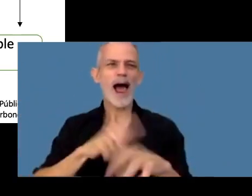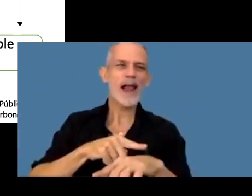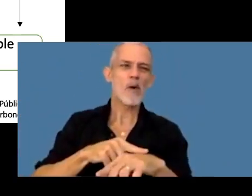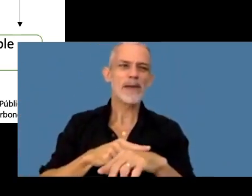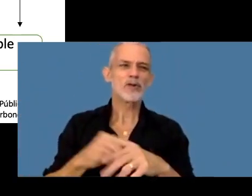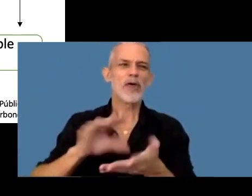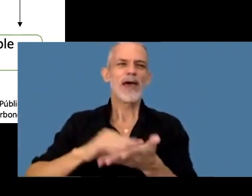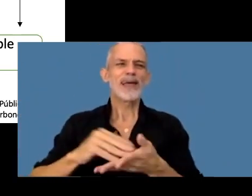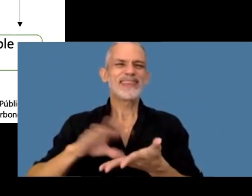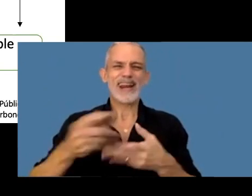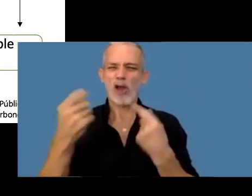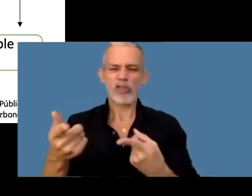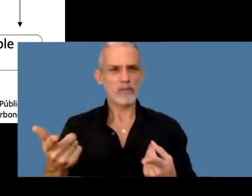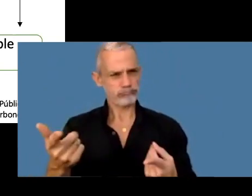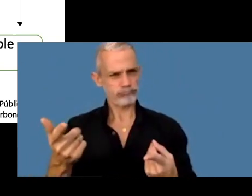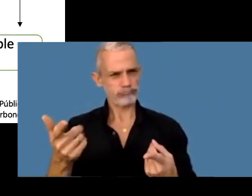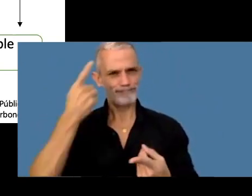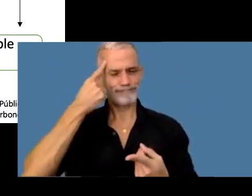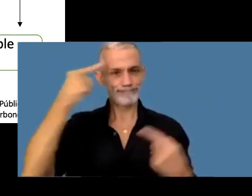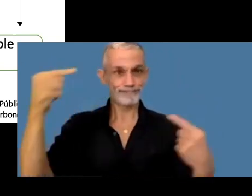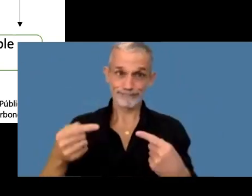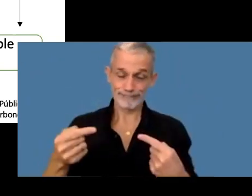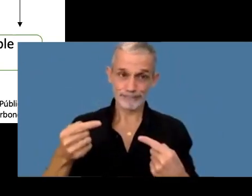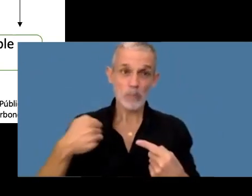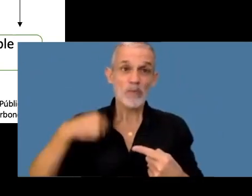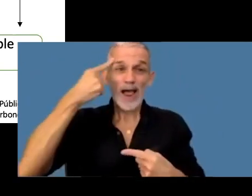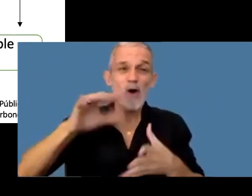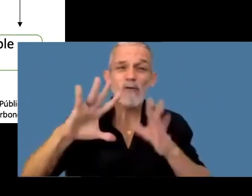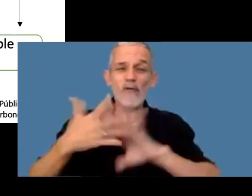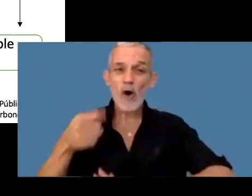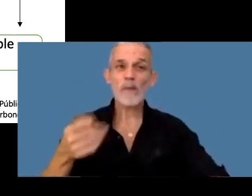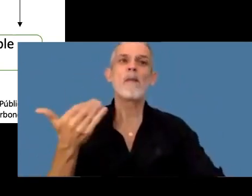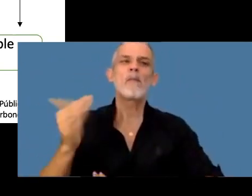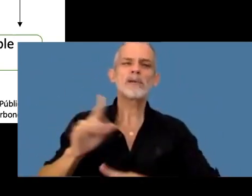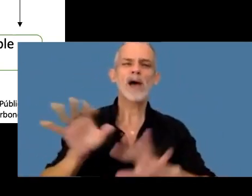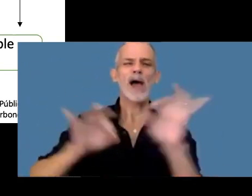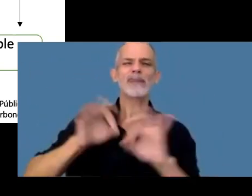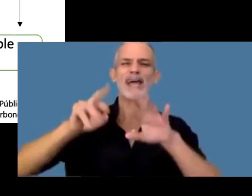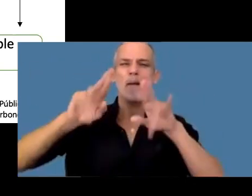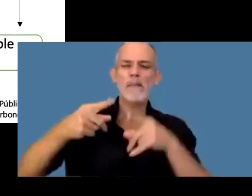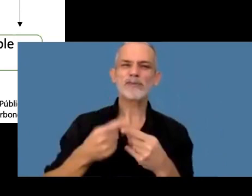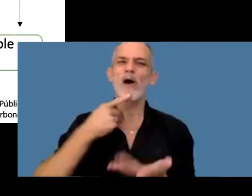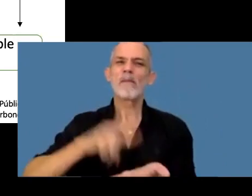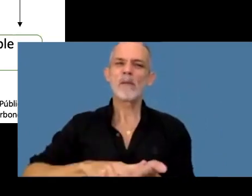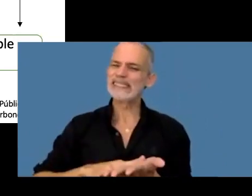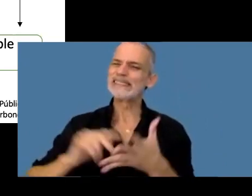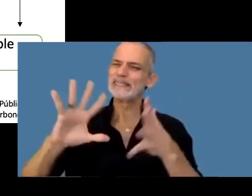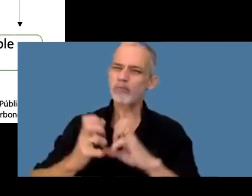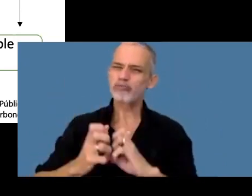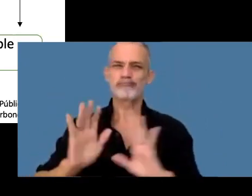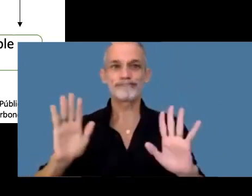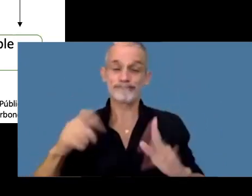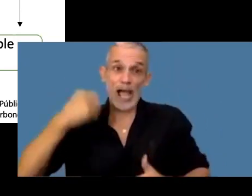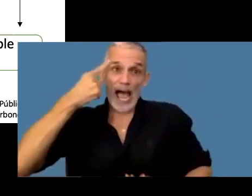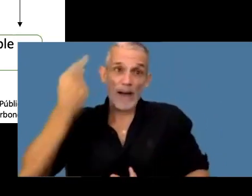lo cual, creo que este vehículo puede generar estrategias de planificación fiscal nociva y me encantaría verlo en el régimen de